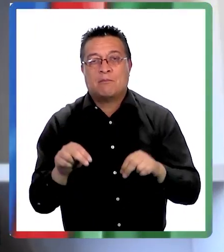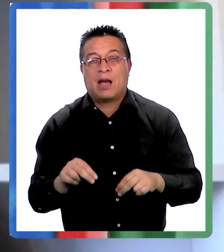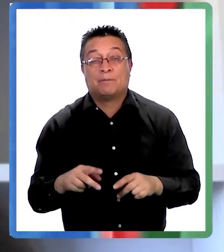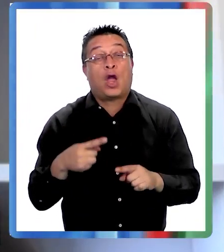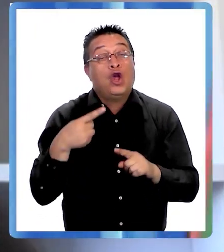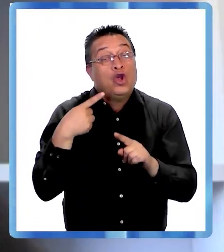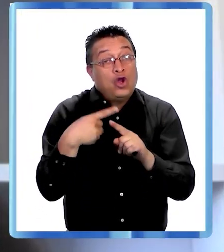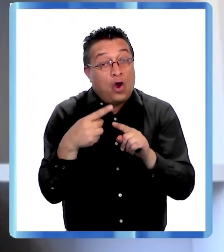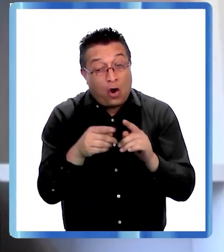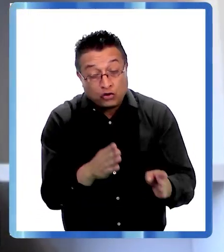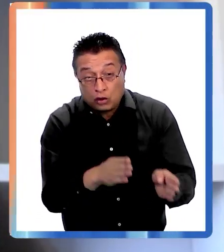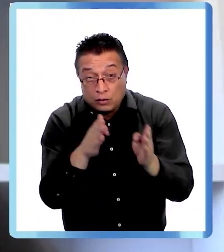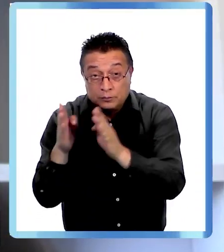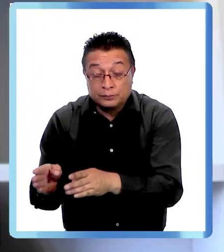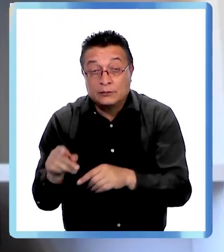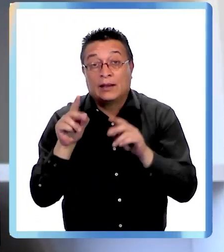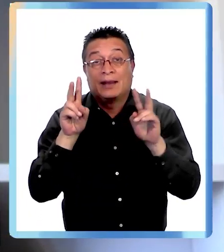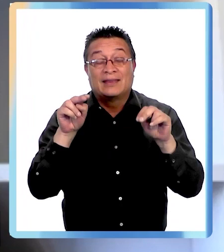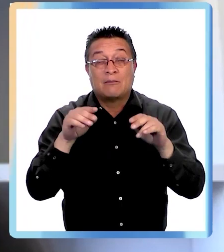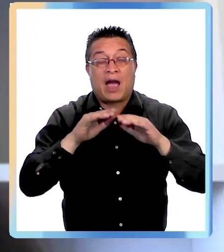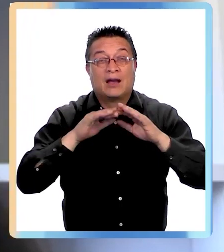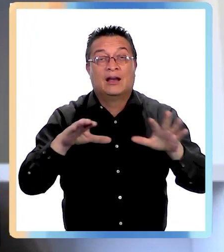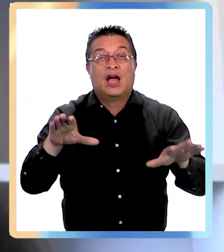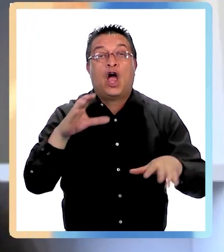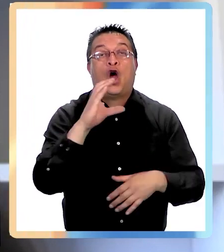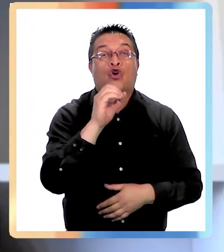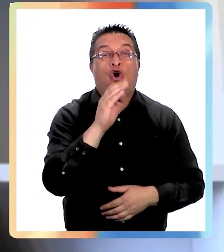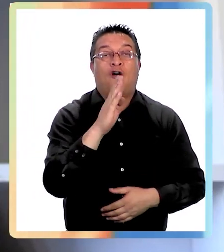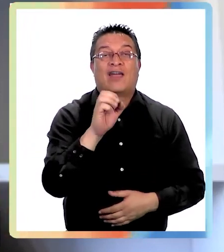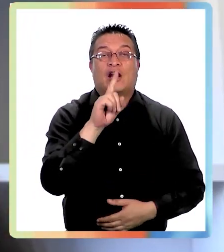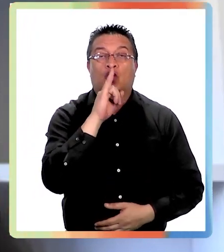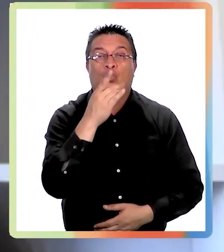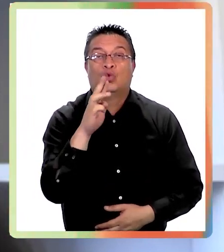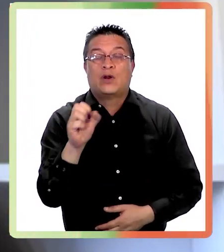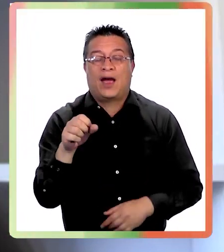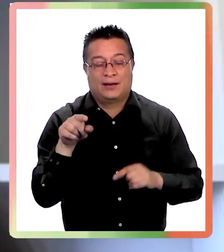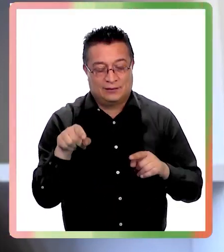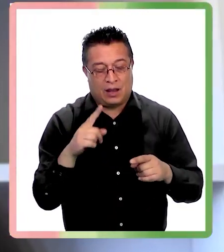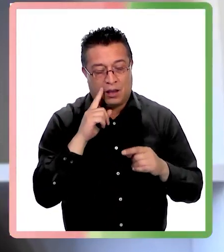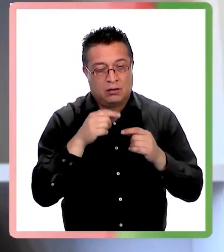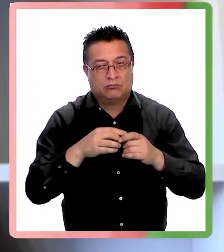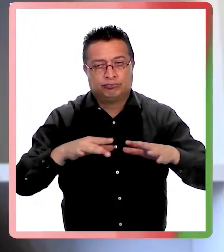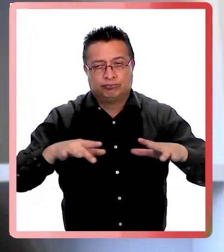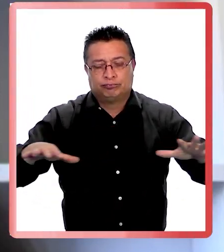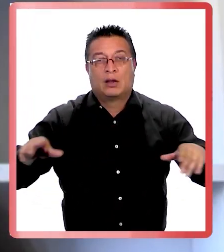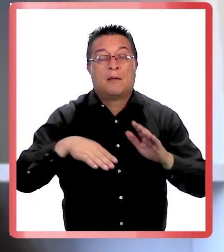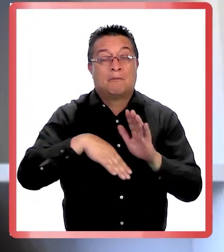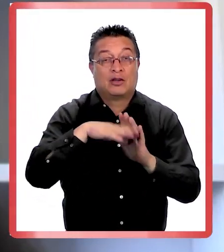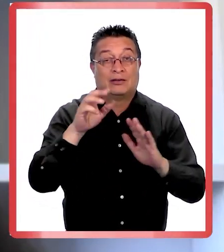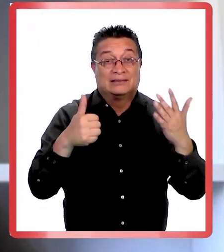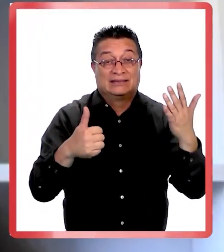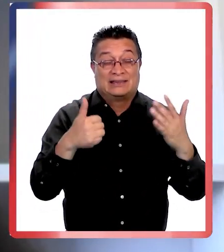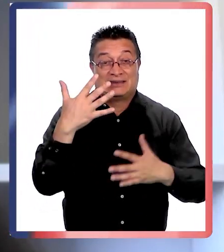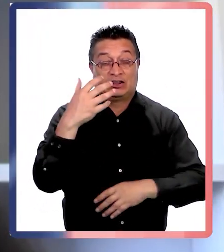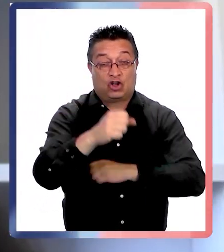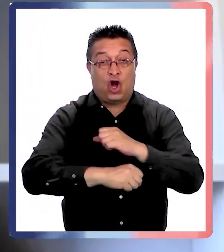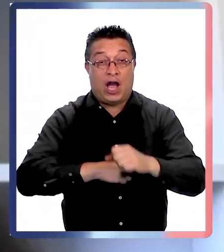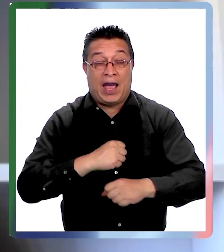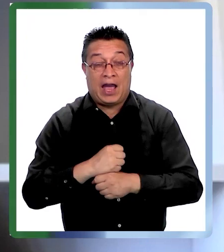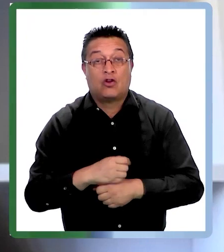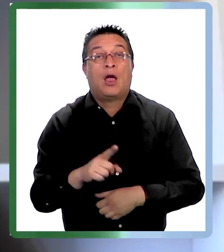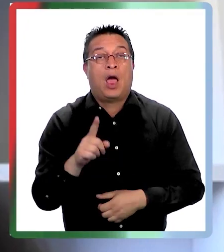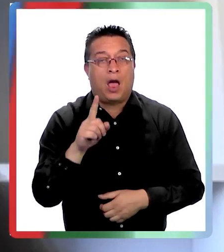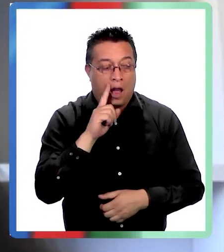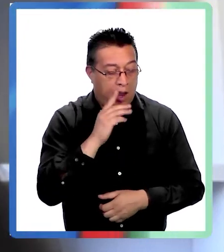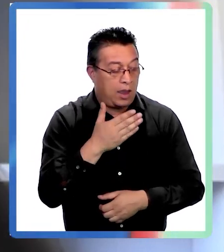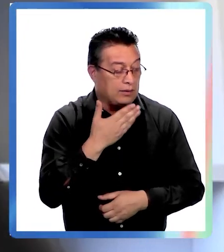hacia esa área. Y por otra parte, desde el punto de vista de coberturas, tenemos ya la cobertura, como te decía, de los mayores de 65